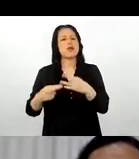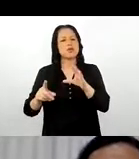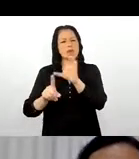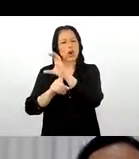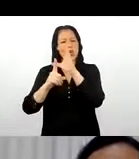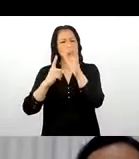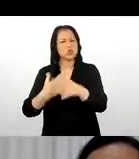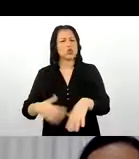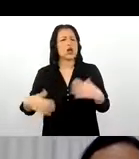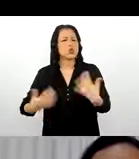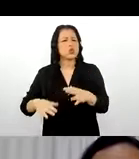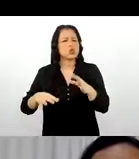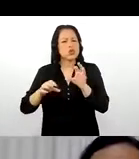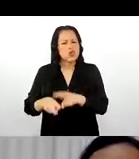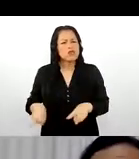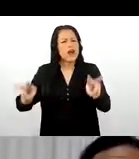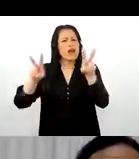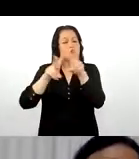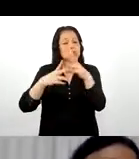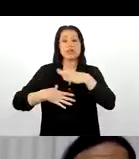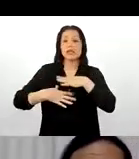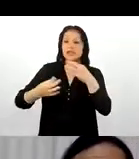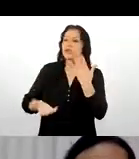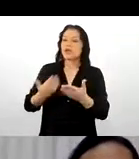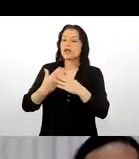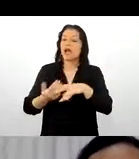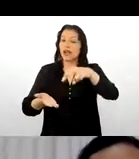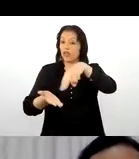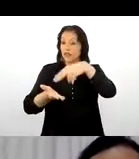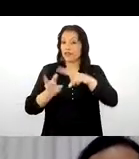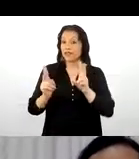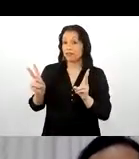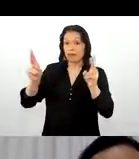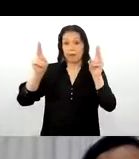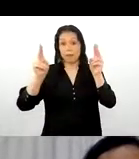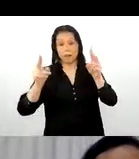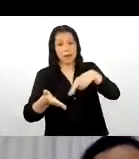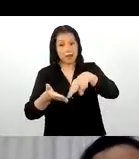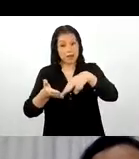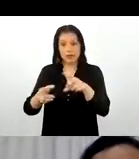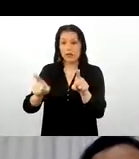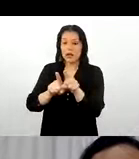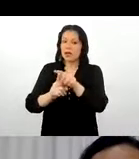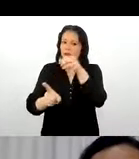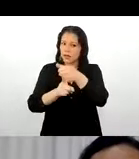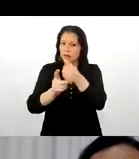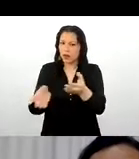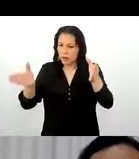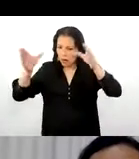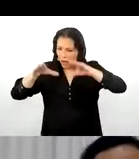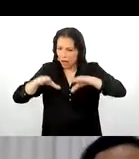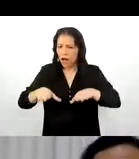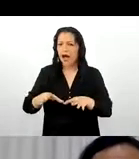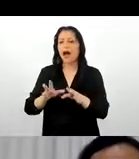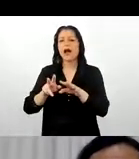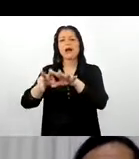muy valiosa, muy interesante, como son los danzantes de tijera, por ejemplo, ¿no? Y el propio valle tiene